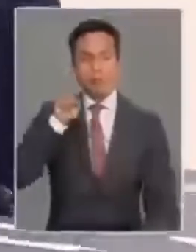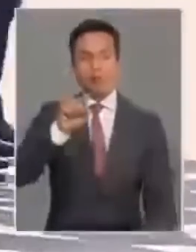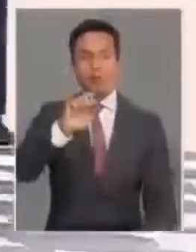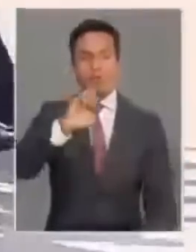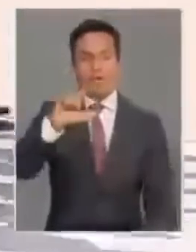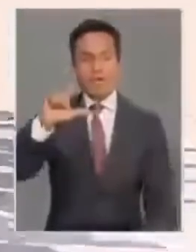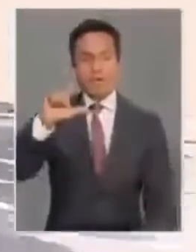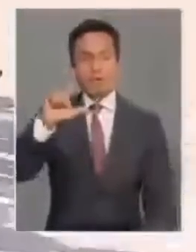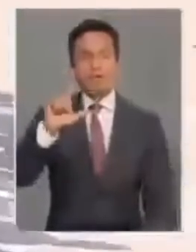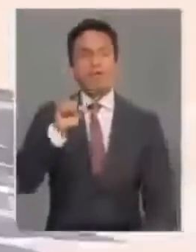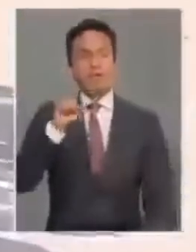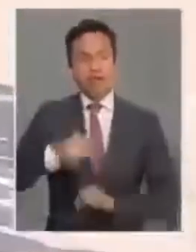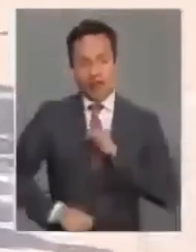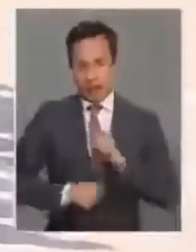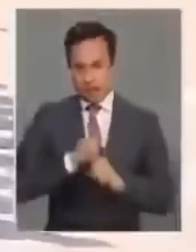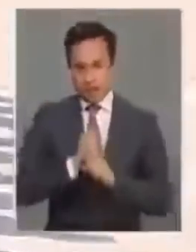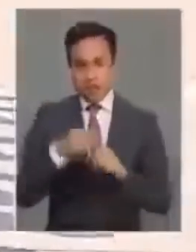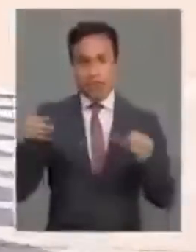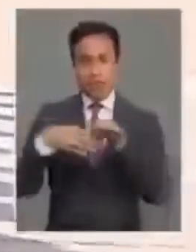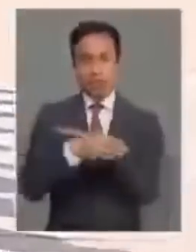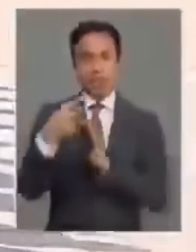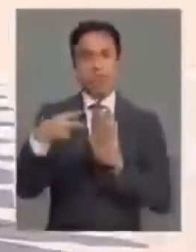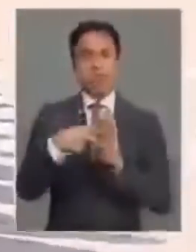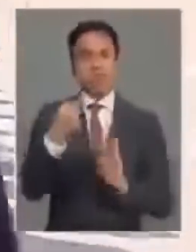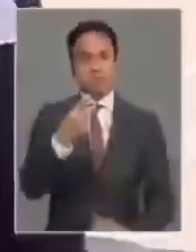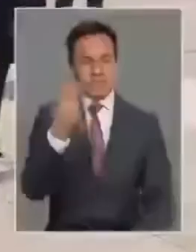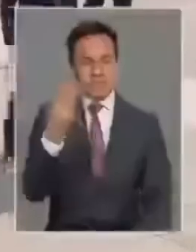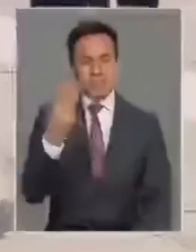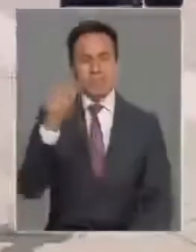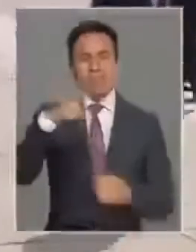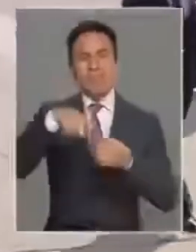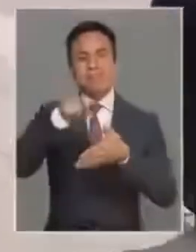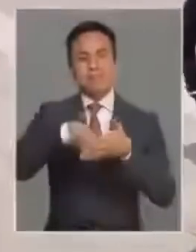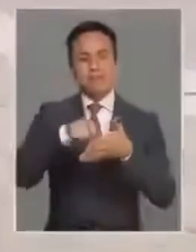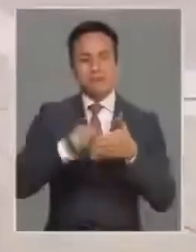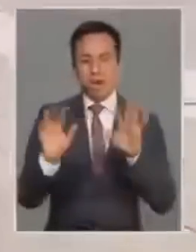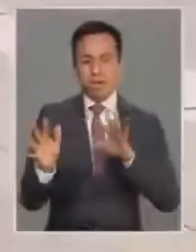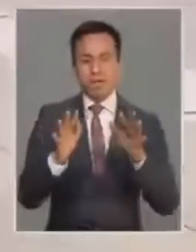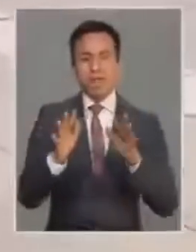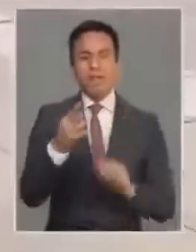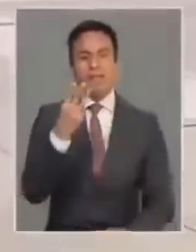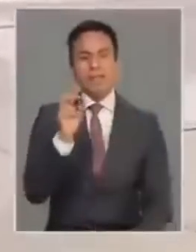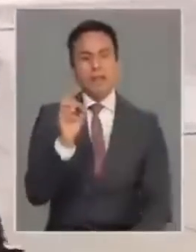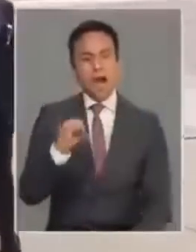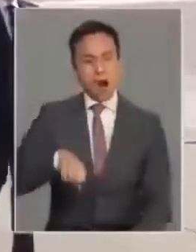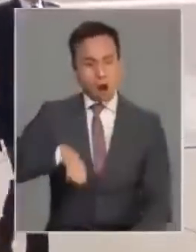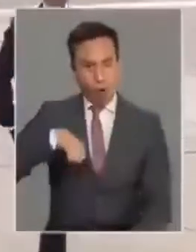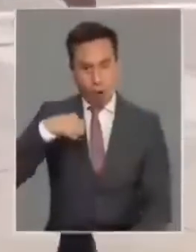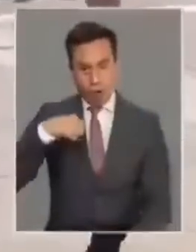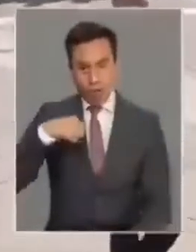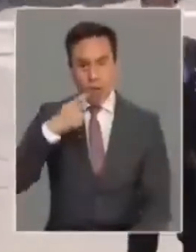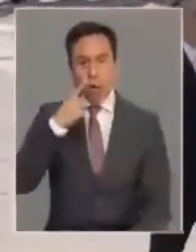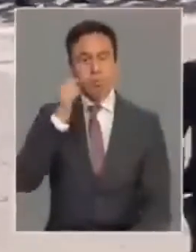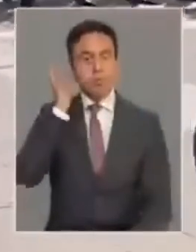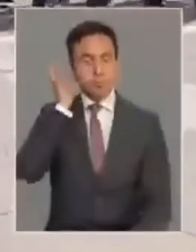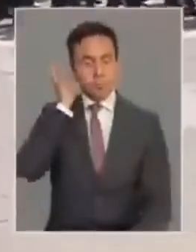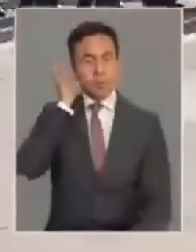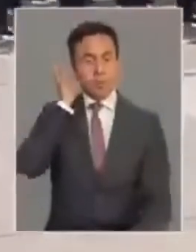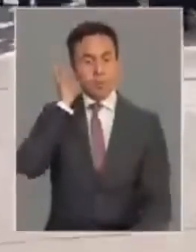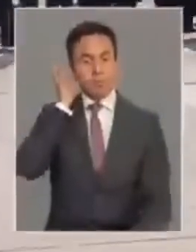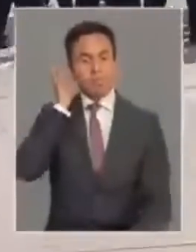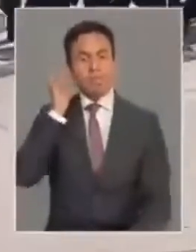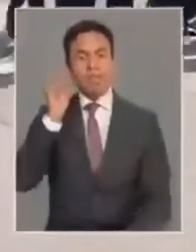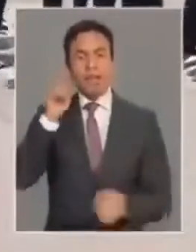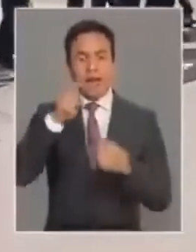www.escuelapdi.cl. Este año, para el ingreso 2023, se inscribieron el equivalente a 30 jóvenes, hombres y mujeres, por